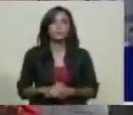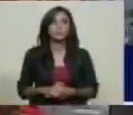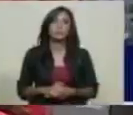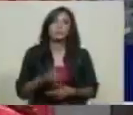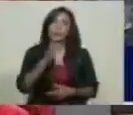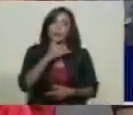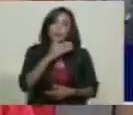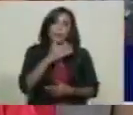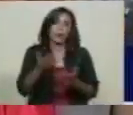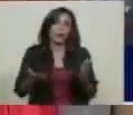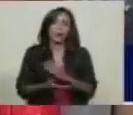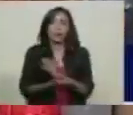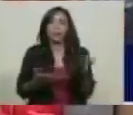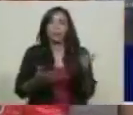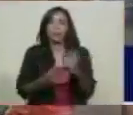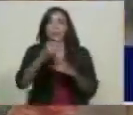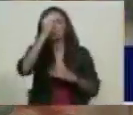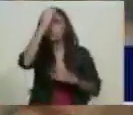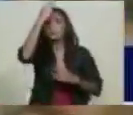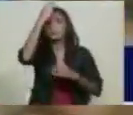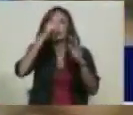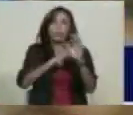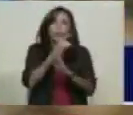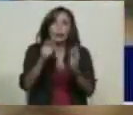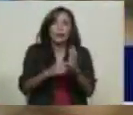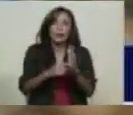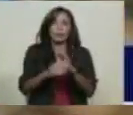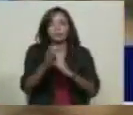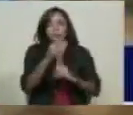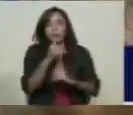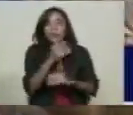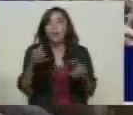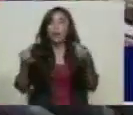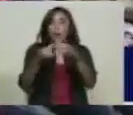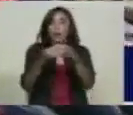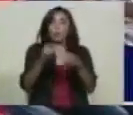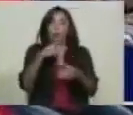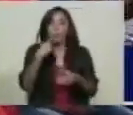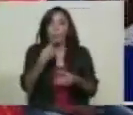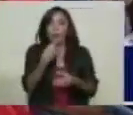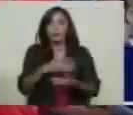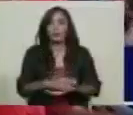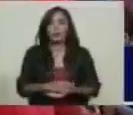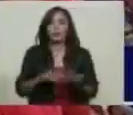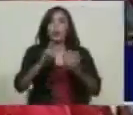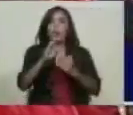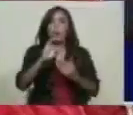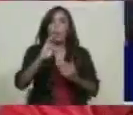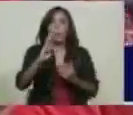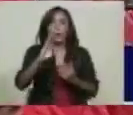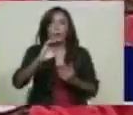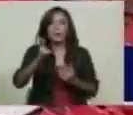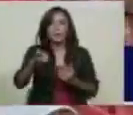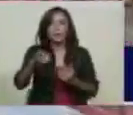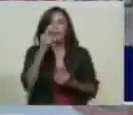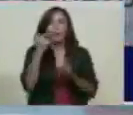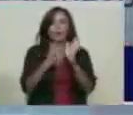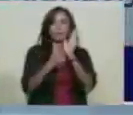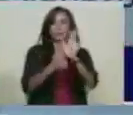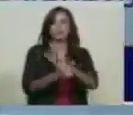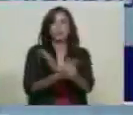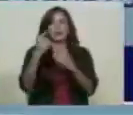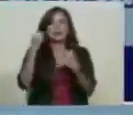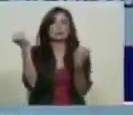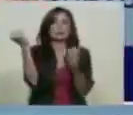perfil necesario y terminan las VC, que si son una gran fuerza demostrada en combate, pasándole por